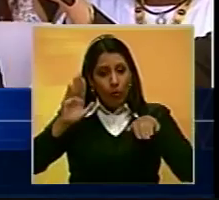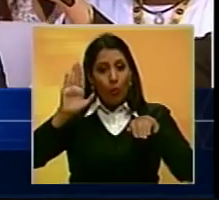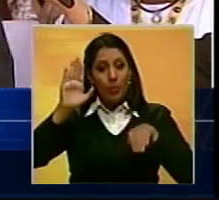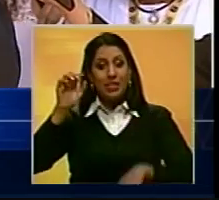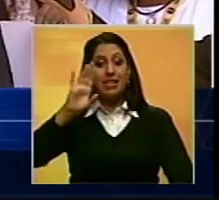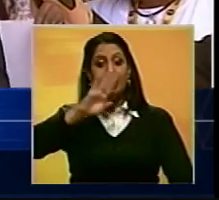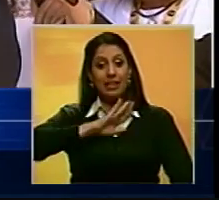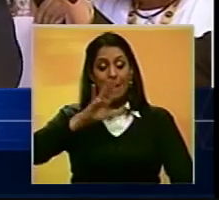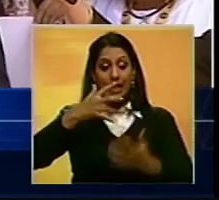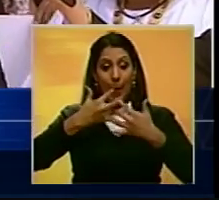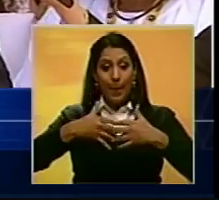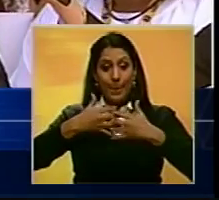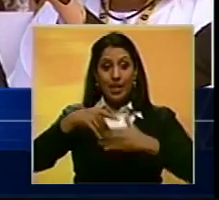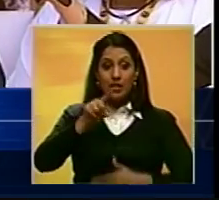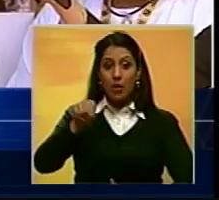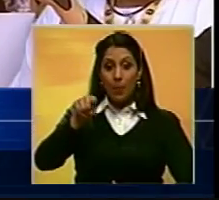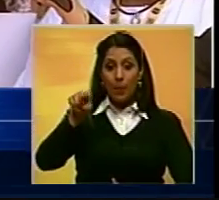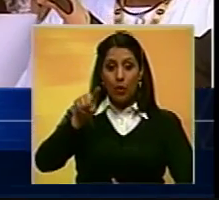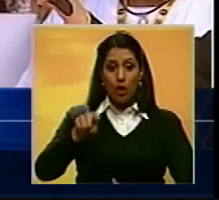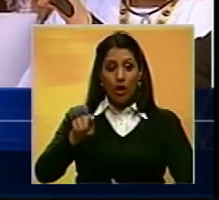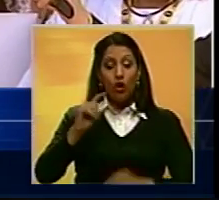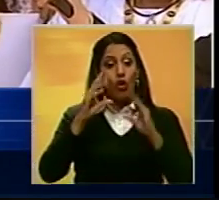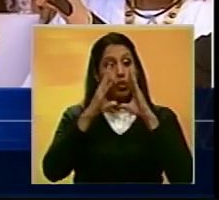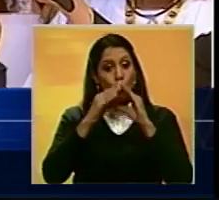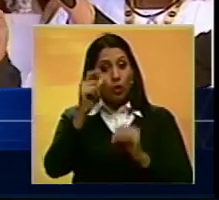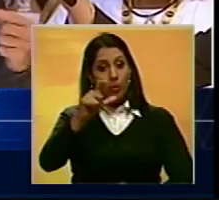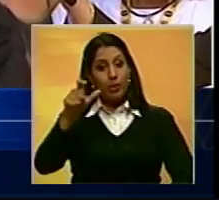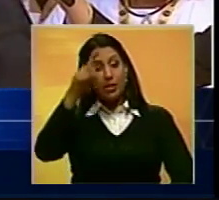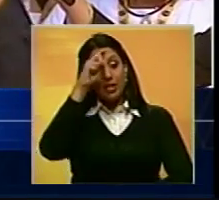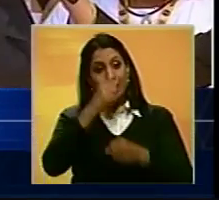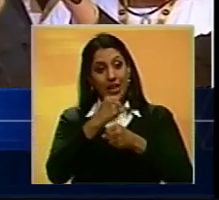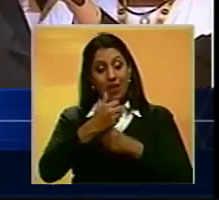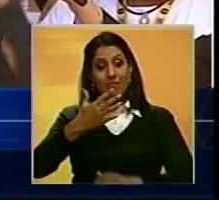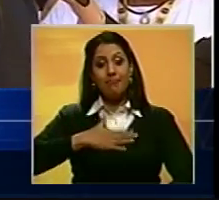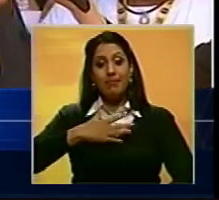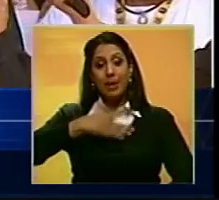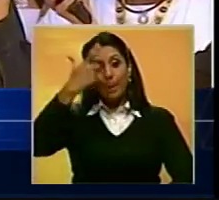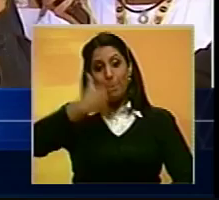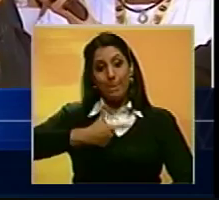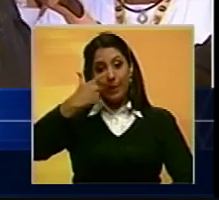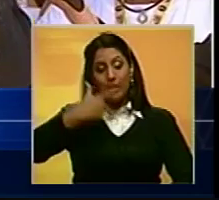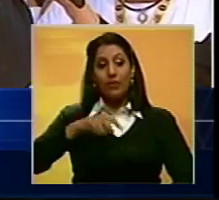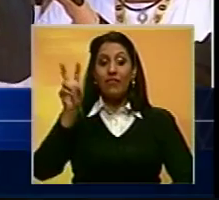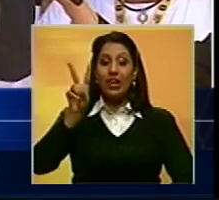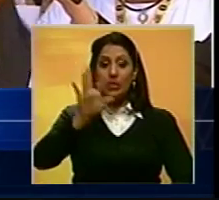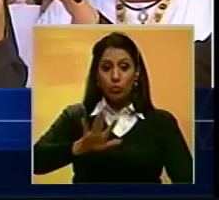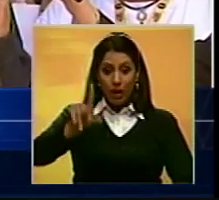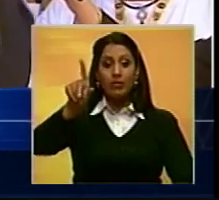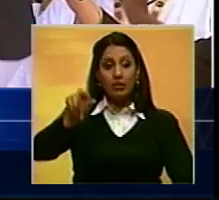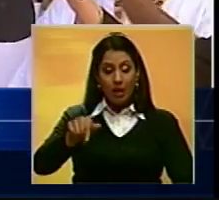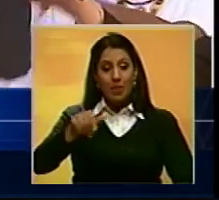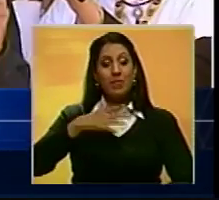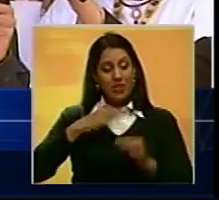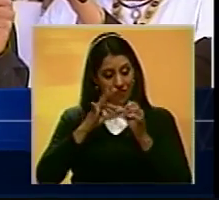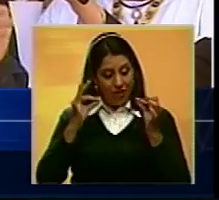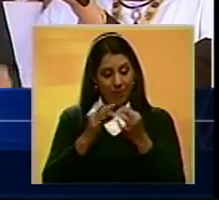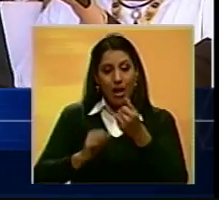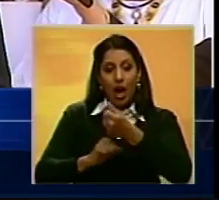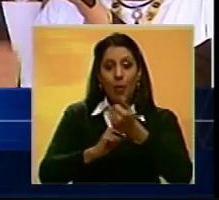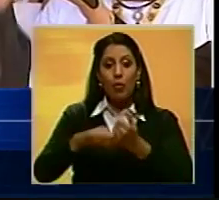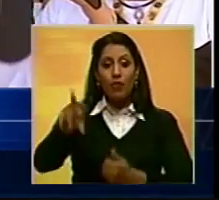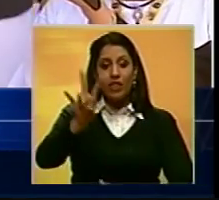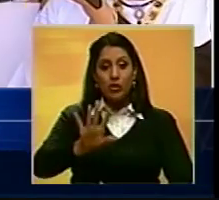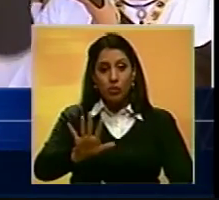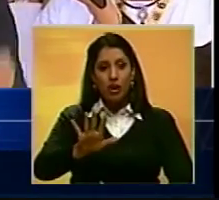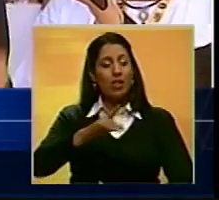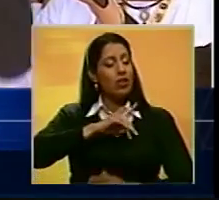que tiene Empresas Polar, todos sus trabajadores, mi persona y Venezuela y mi familia con Venezuela